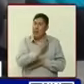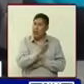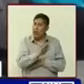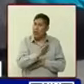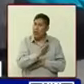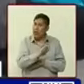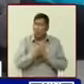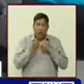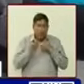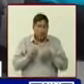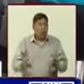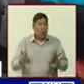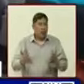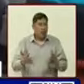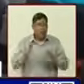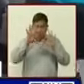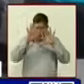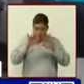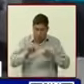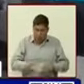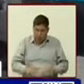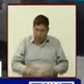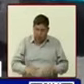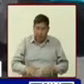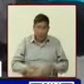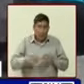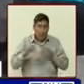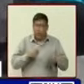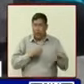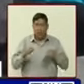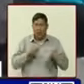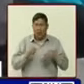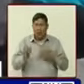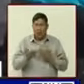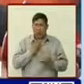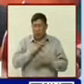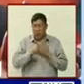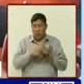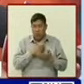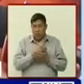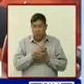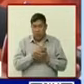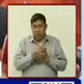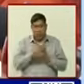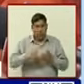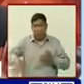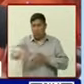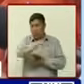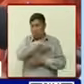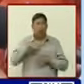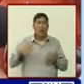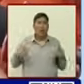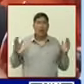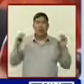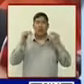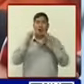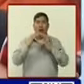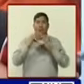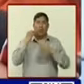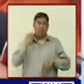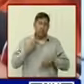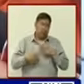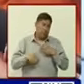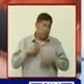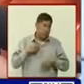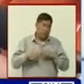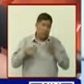como consecuencia de la lluvia que se ha situado casi en toda la cuenca del municipio de La Paz, se ha presentado un